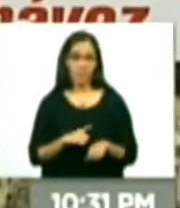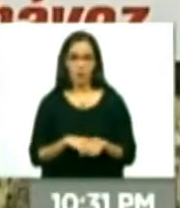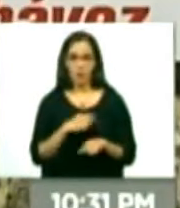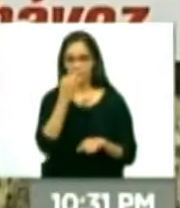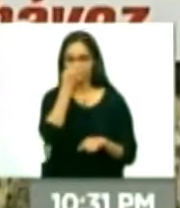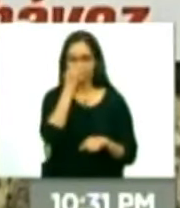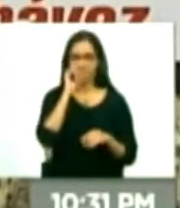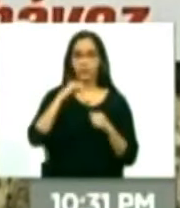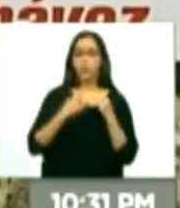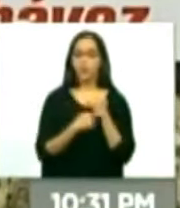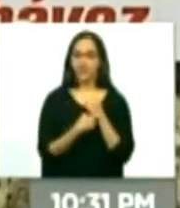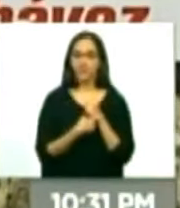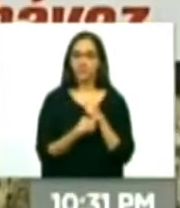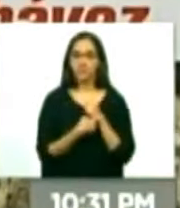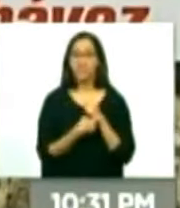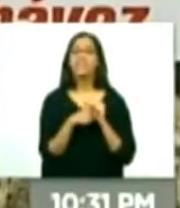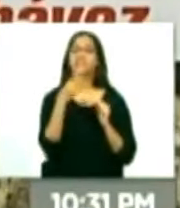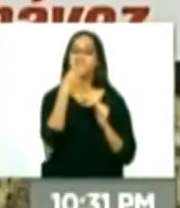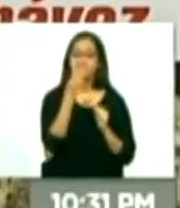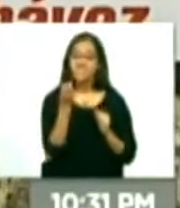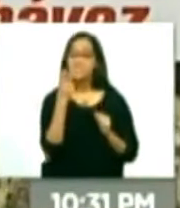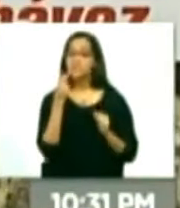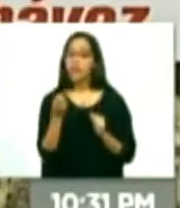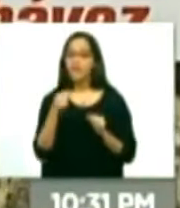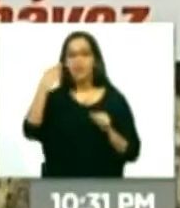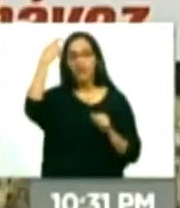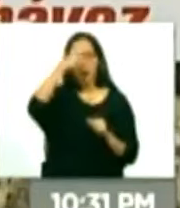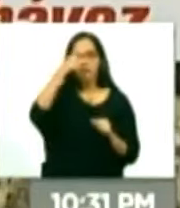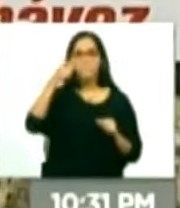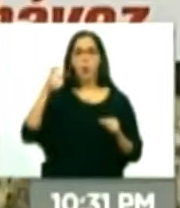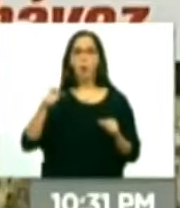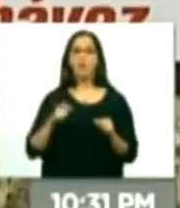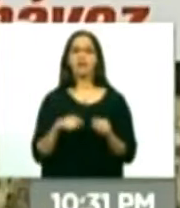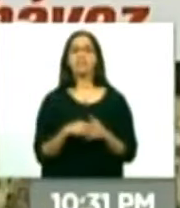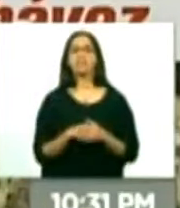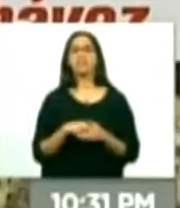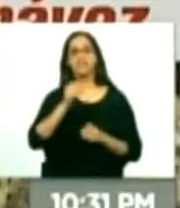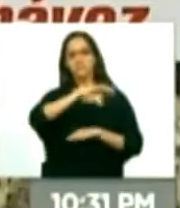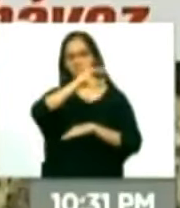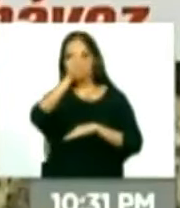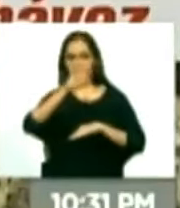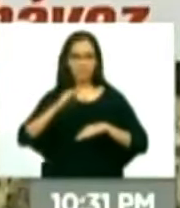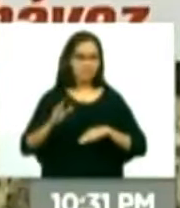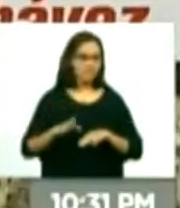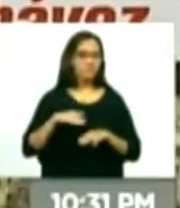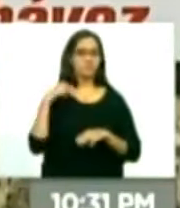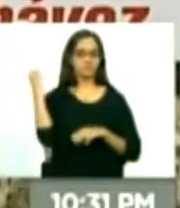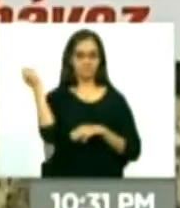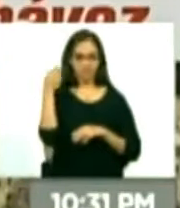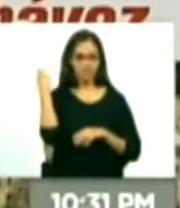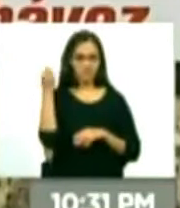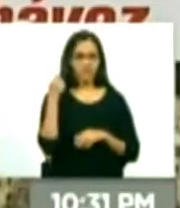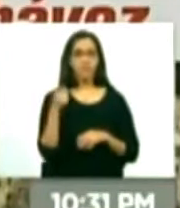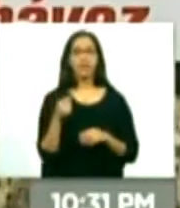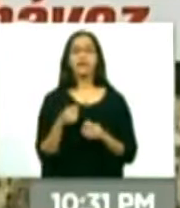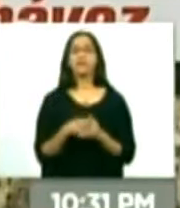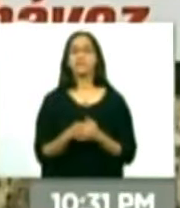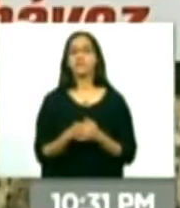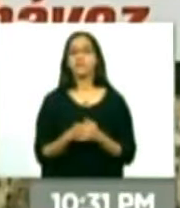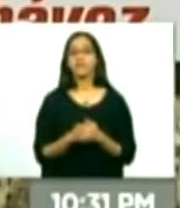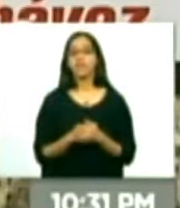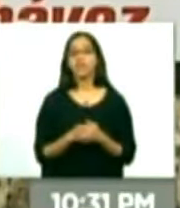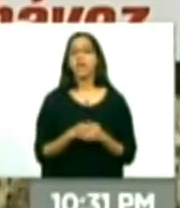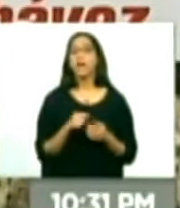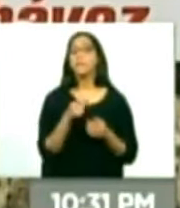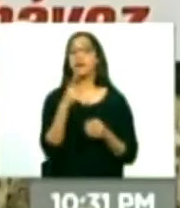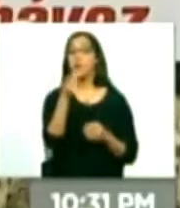de Juanito Alimaña y visitaba las poblaciones de San Juan de los Morros, San Fernando de Apure y Puerto Ayacucho para tratar